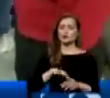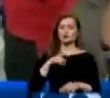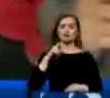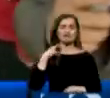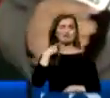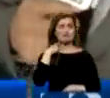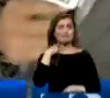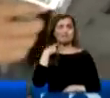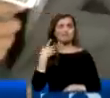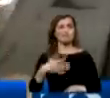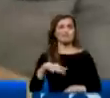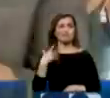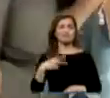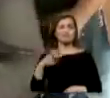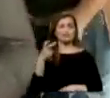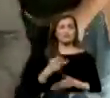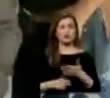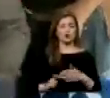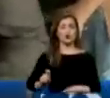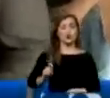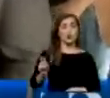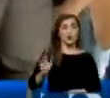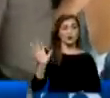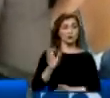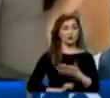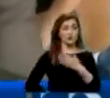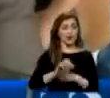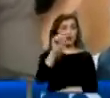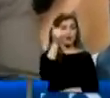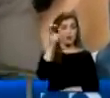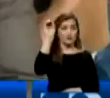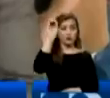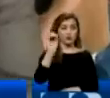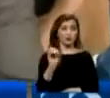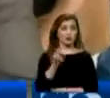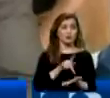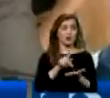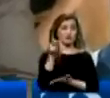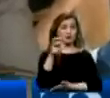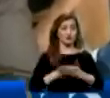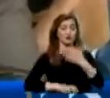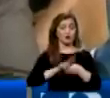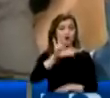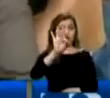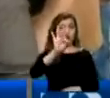costo equivalente al 10% del salario básico unificado, que es